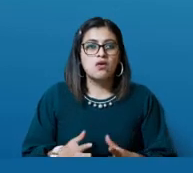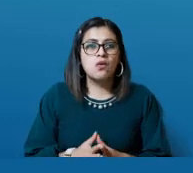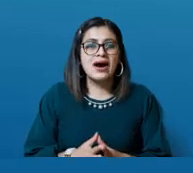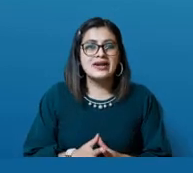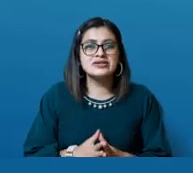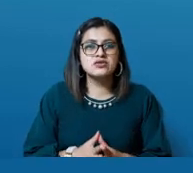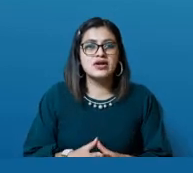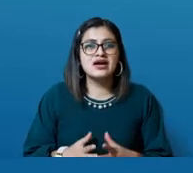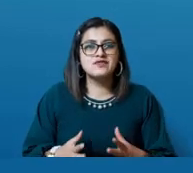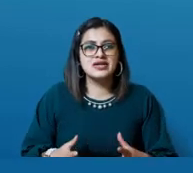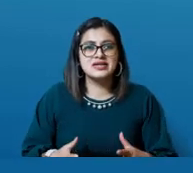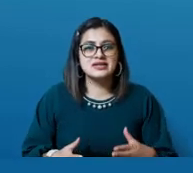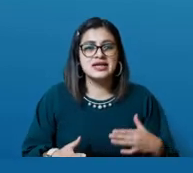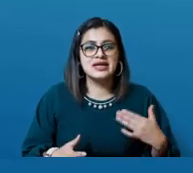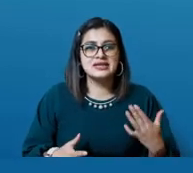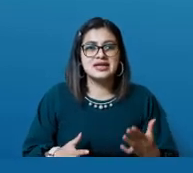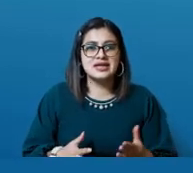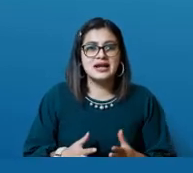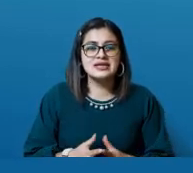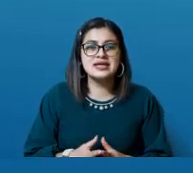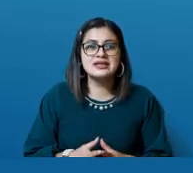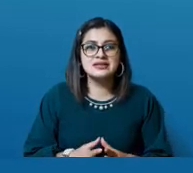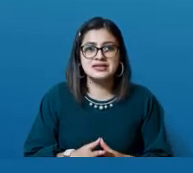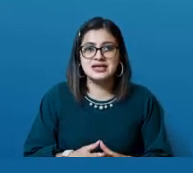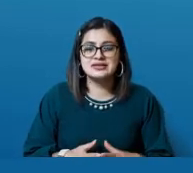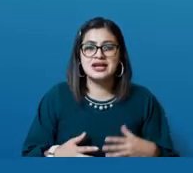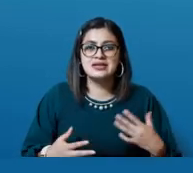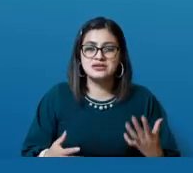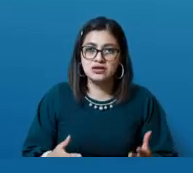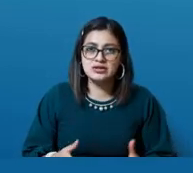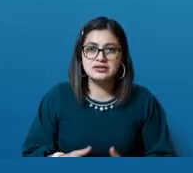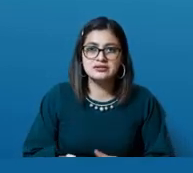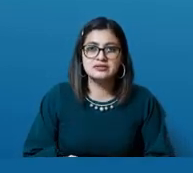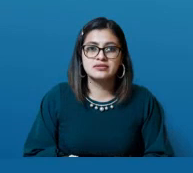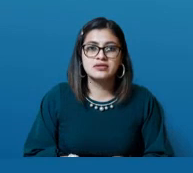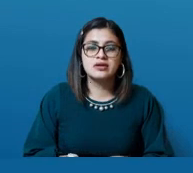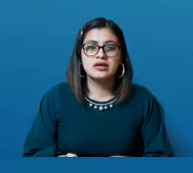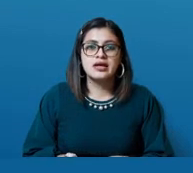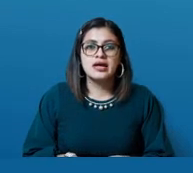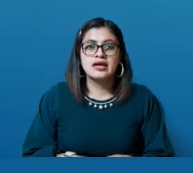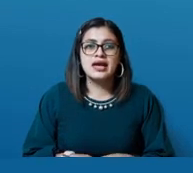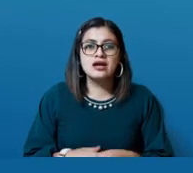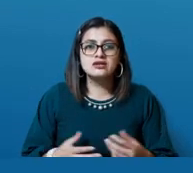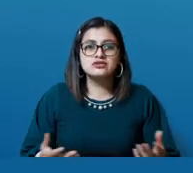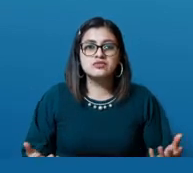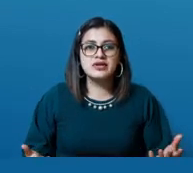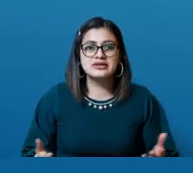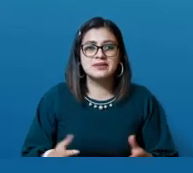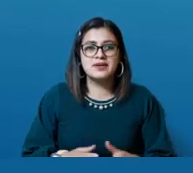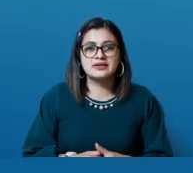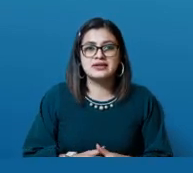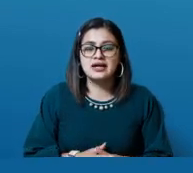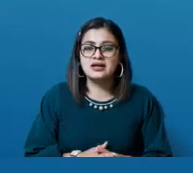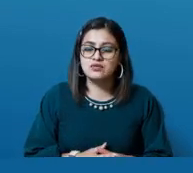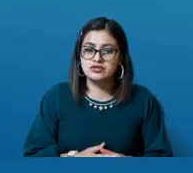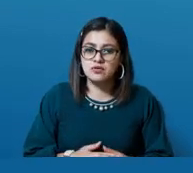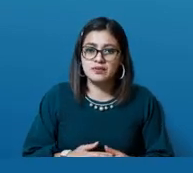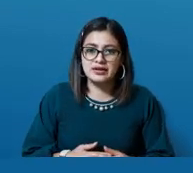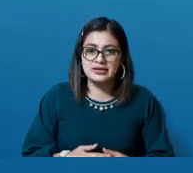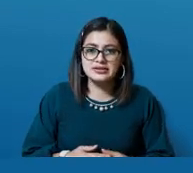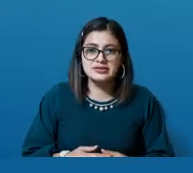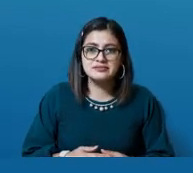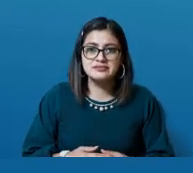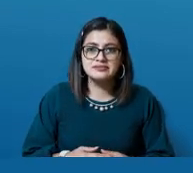¿O cuáles son las fechas en que se realizan dichas tradiciones? ¿Qué costumbres se practican en